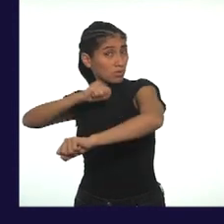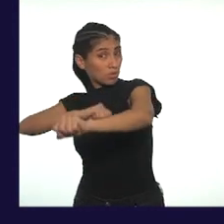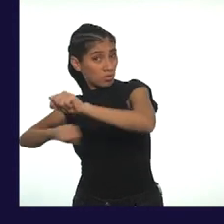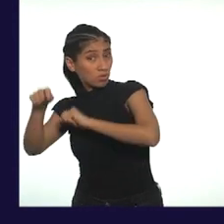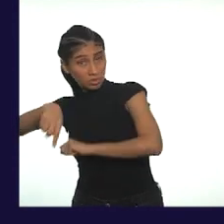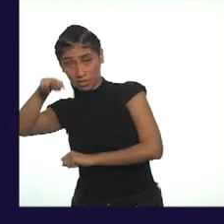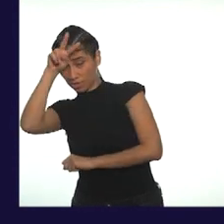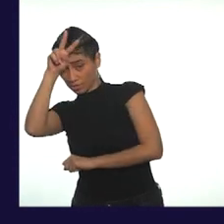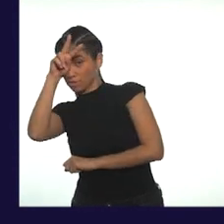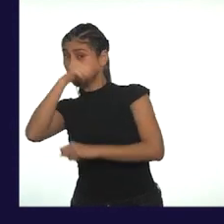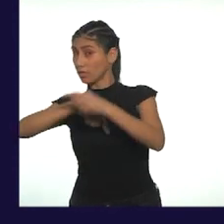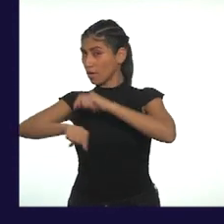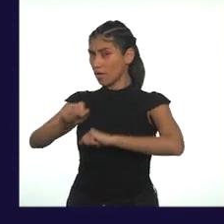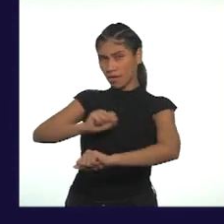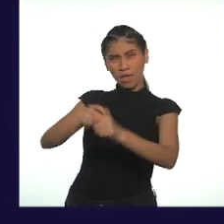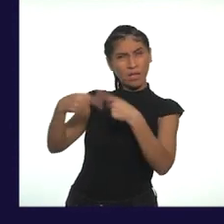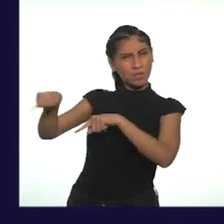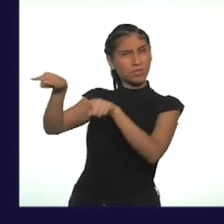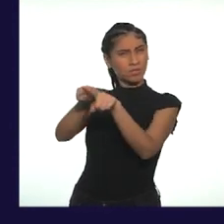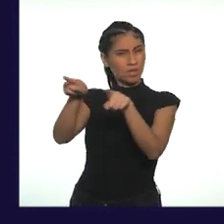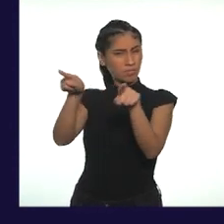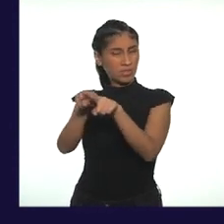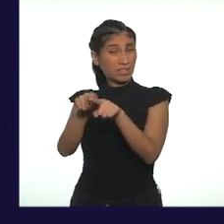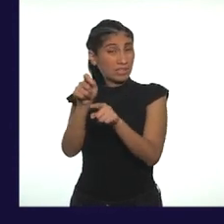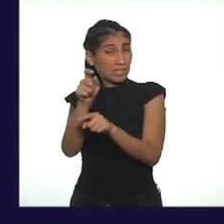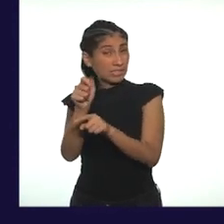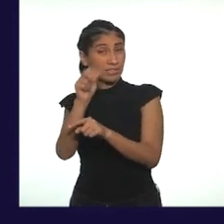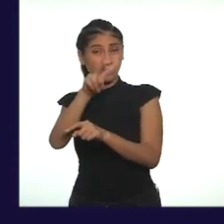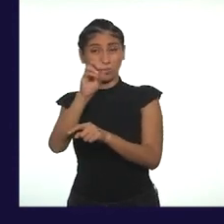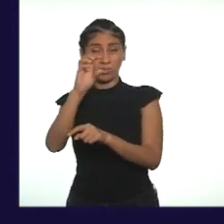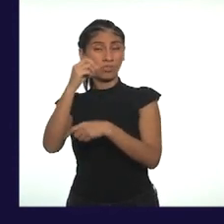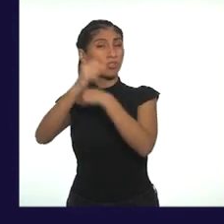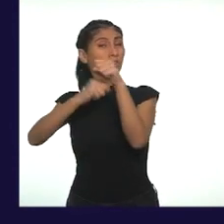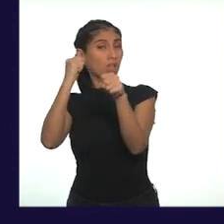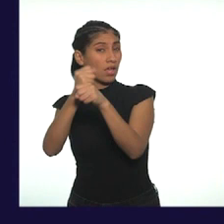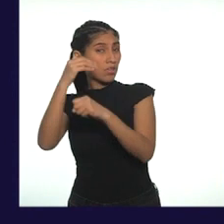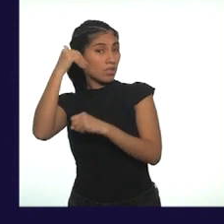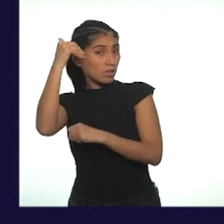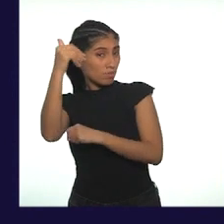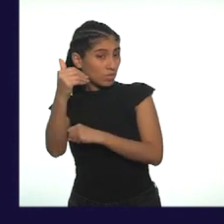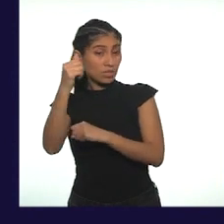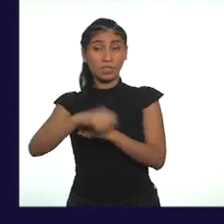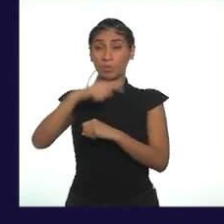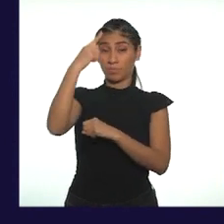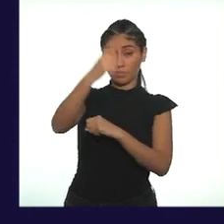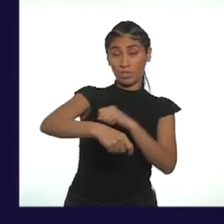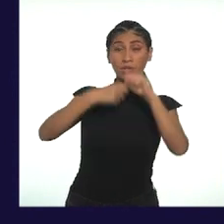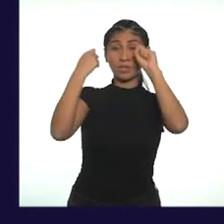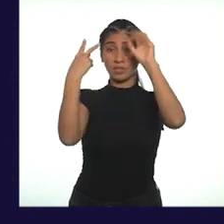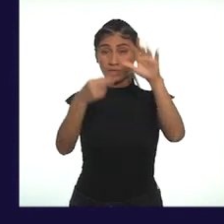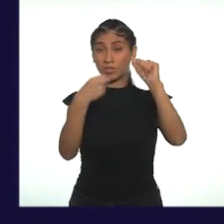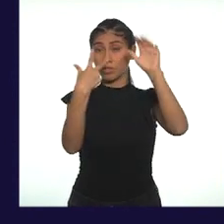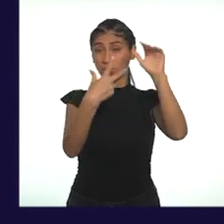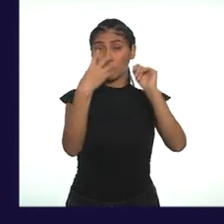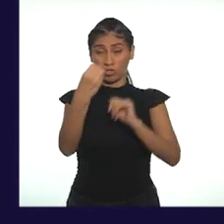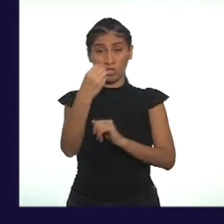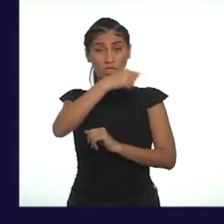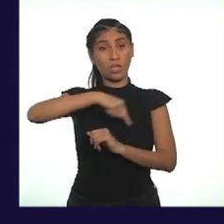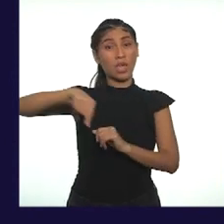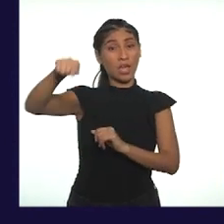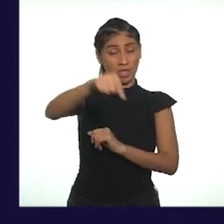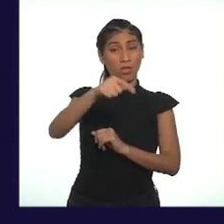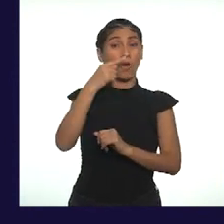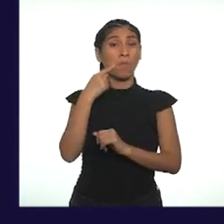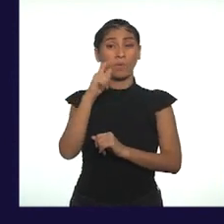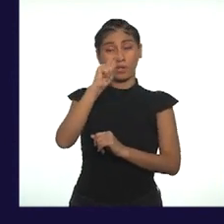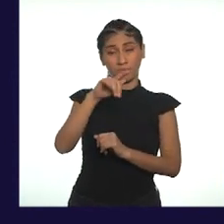peruano. Por ese motivo, casi 200 años después, en 1780 se dio la rebelión